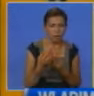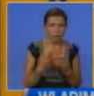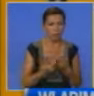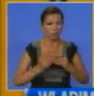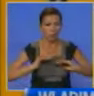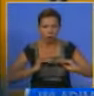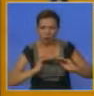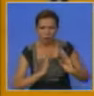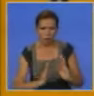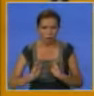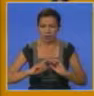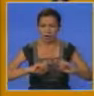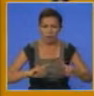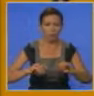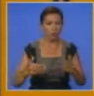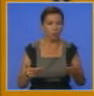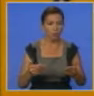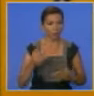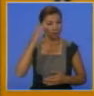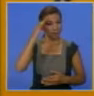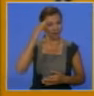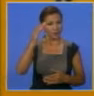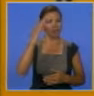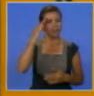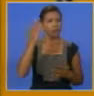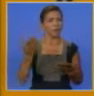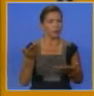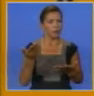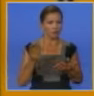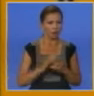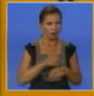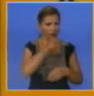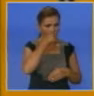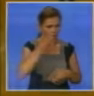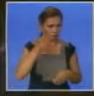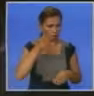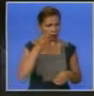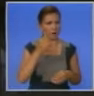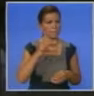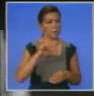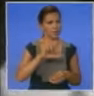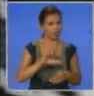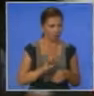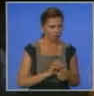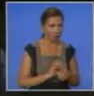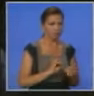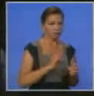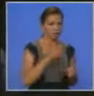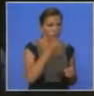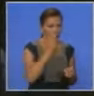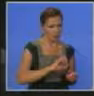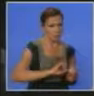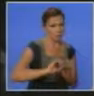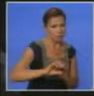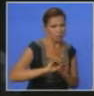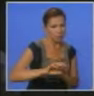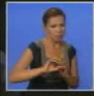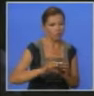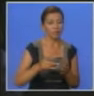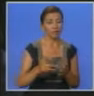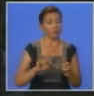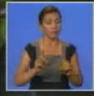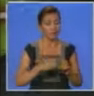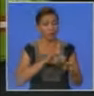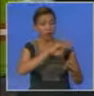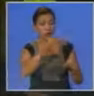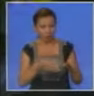organizada. La policía sabía que ellos tenían previsto embarcar el alcaloide en Milagro, donde se encontró casi media tonelada de droga oculta en esta